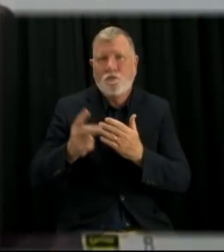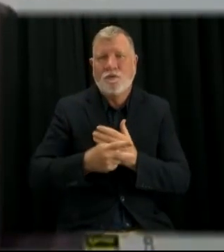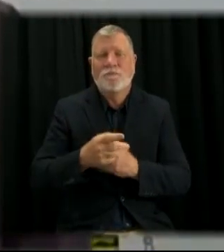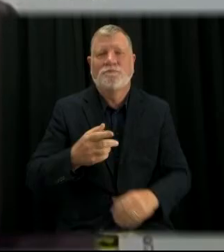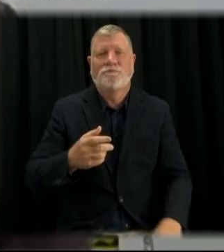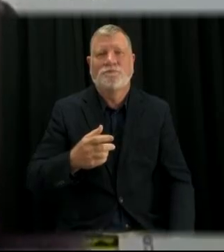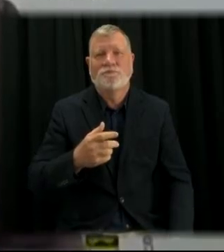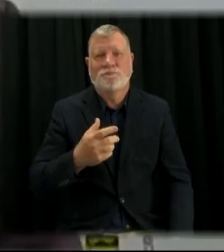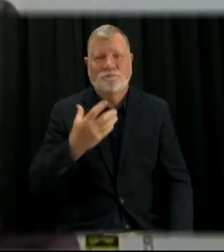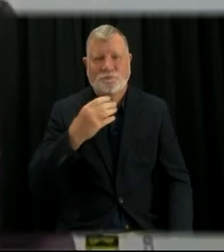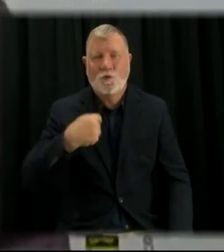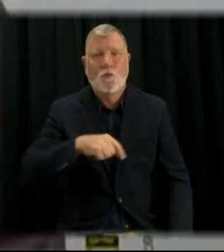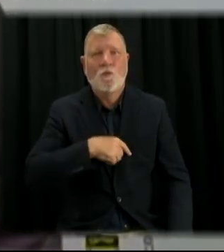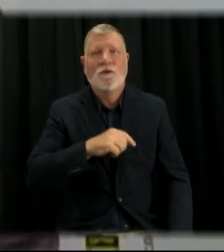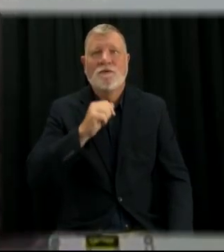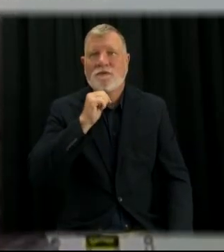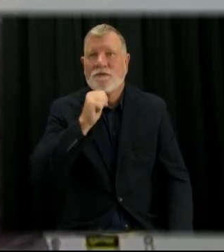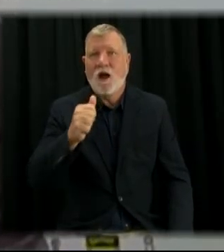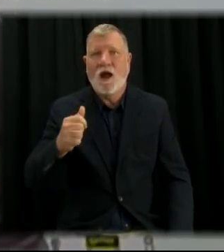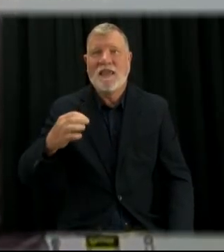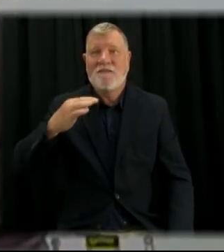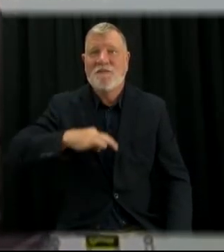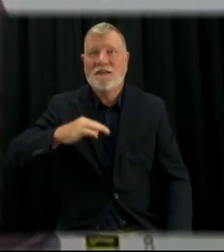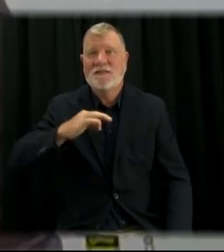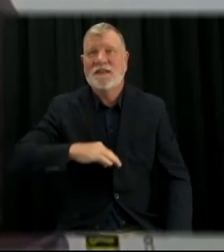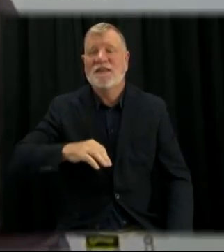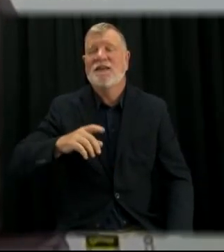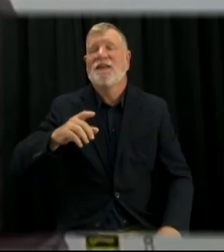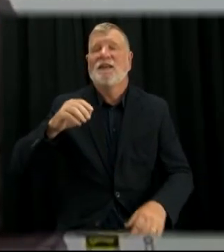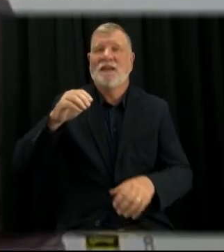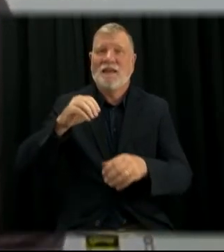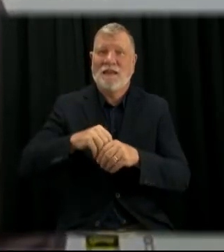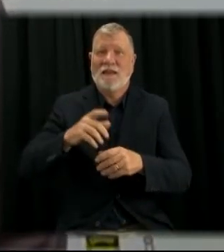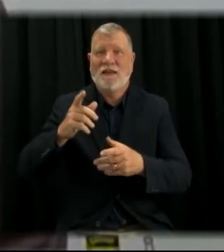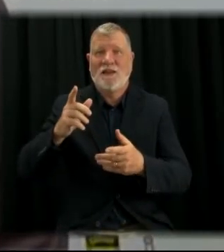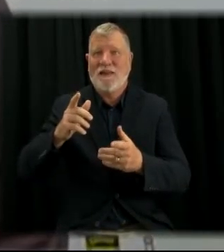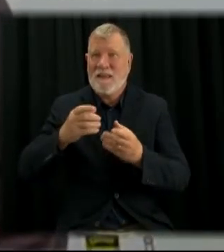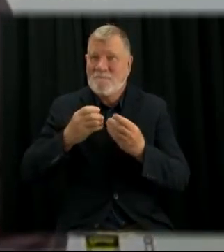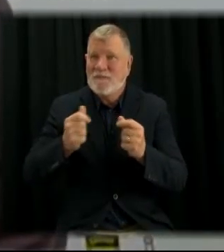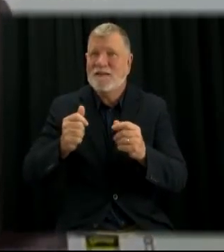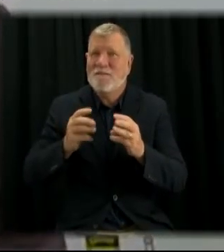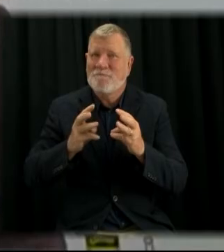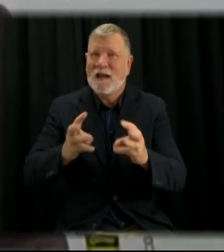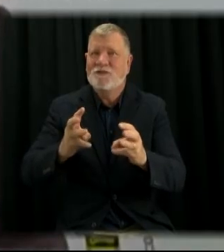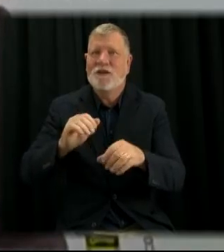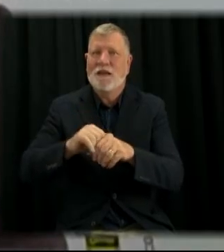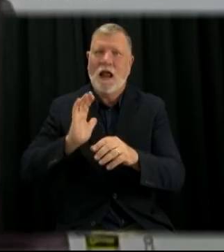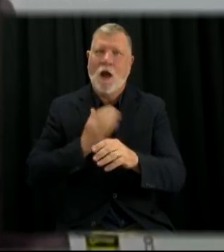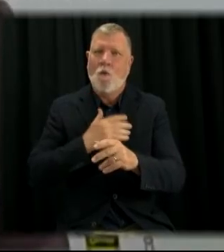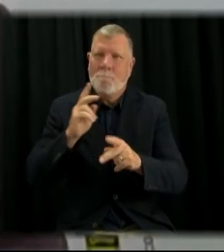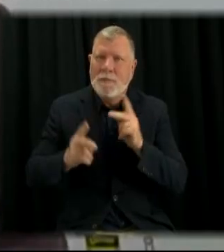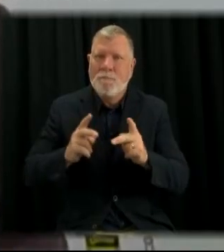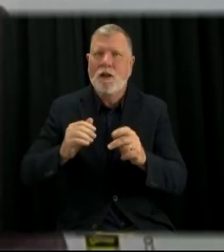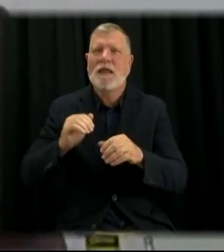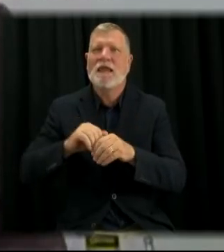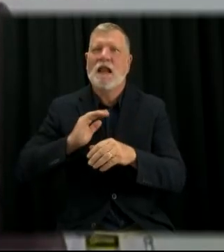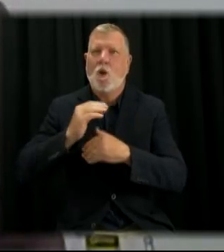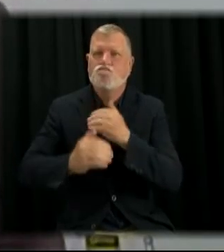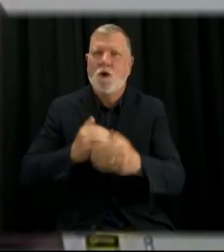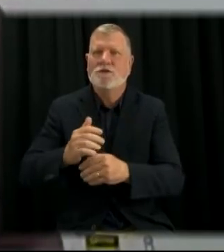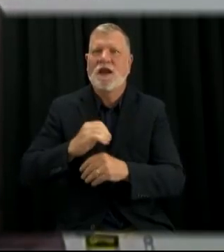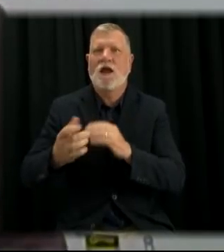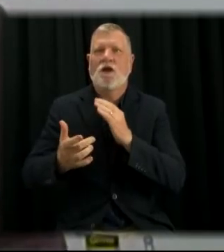programas. Como no hemos invertido en una manera efectiva en nuestro pueblo, en